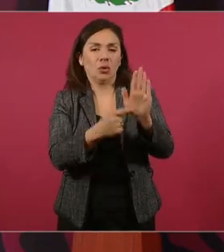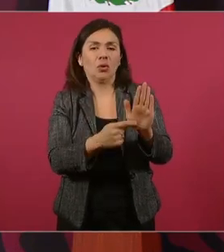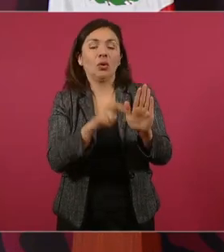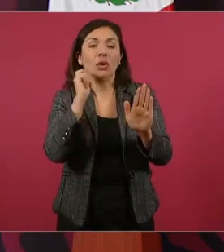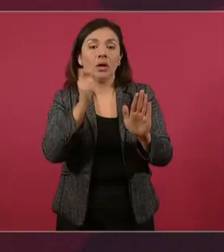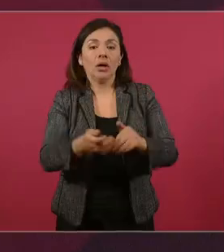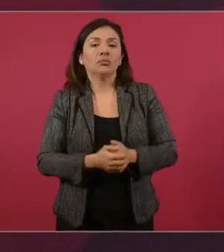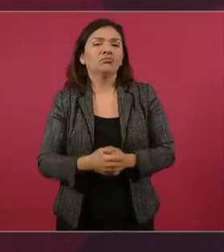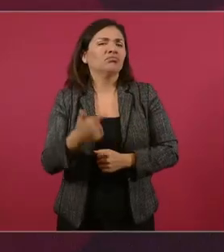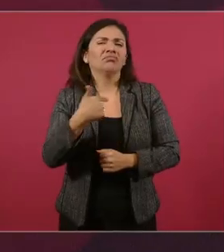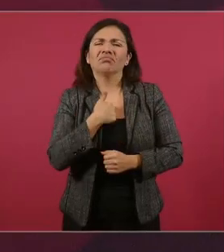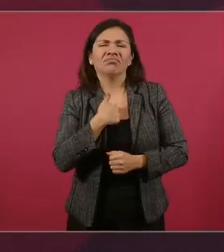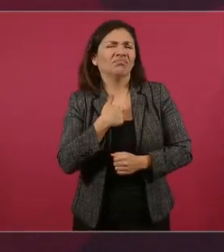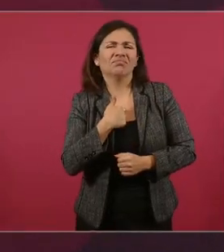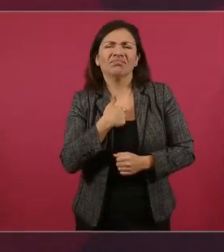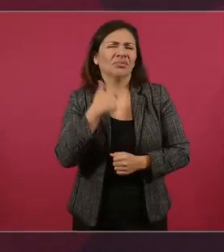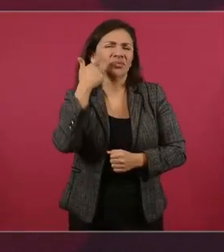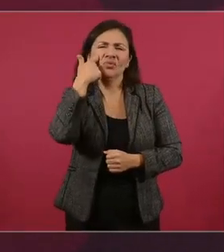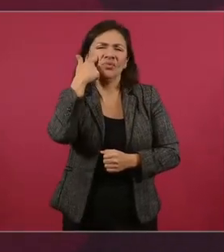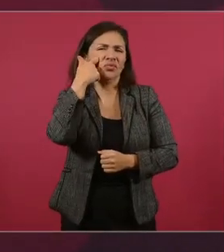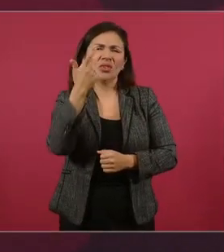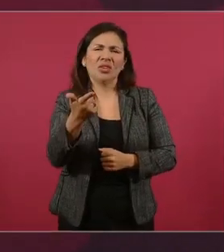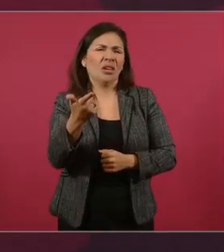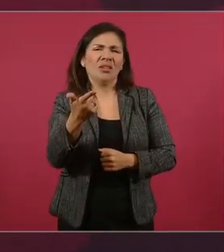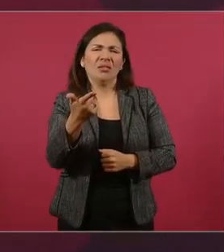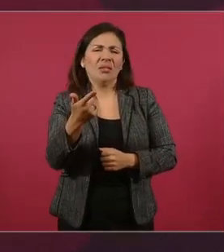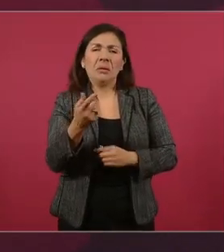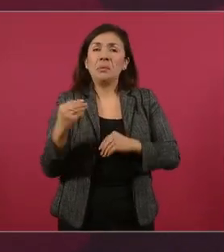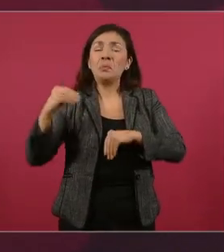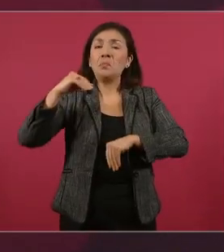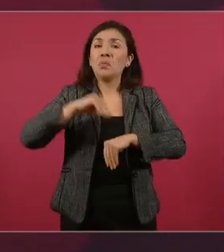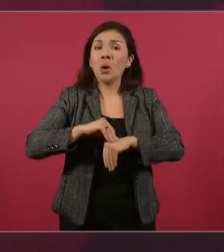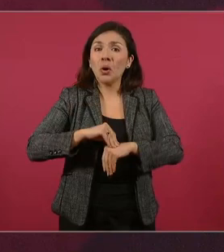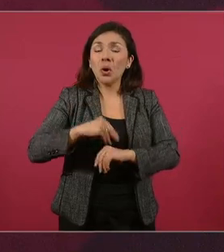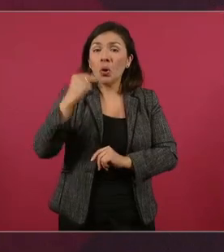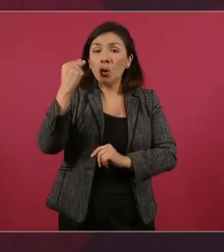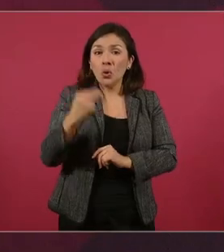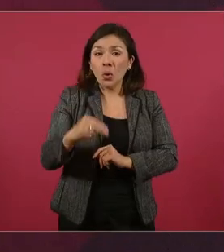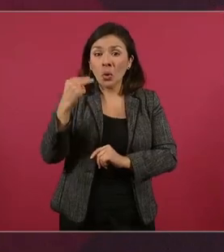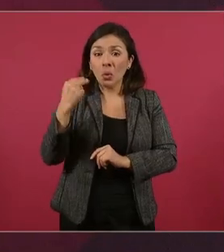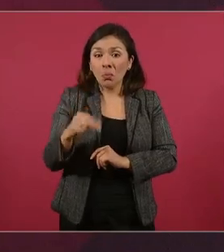de que no quiero que le pongan nombre,